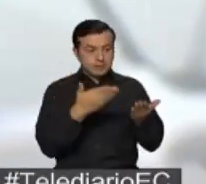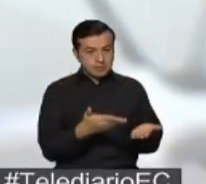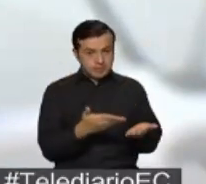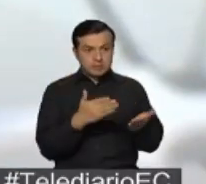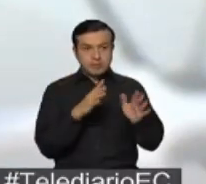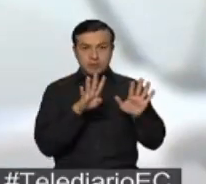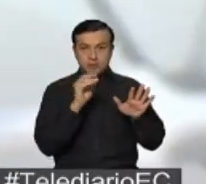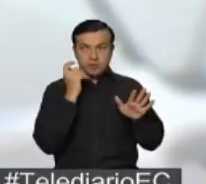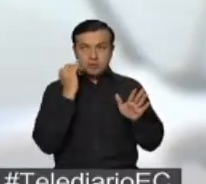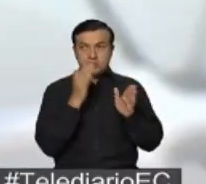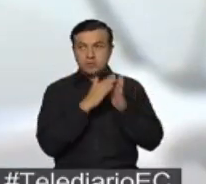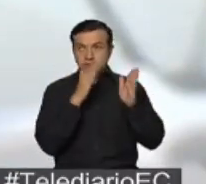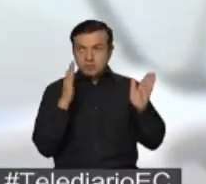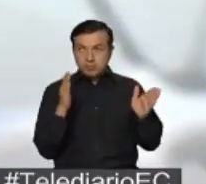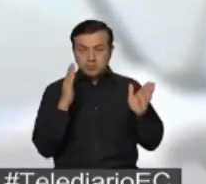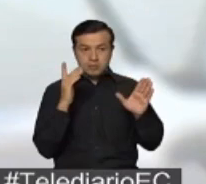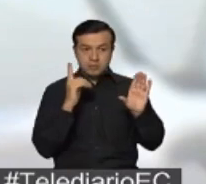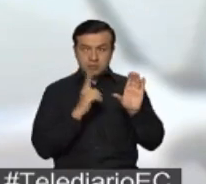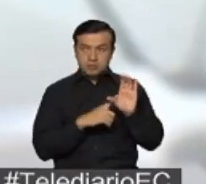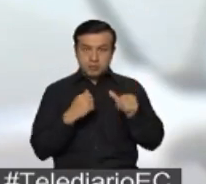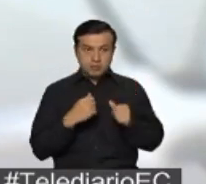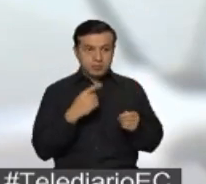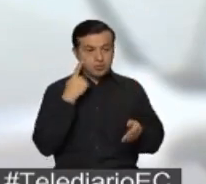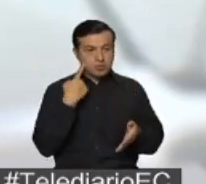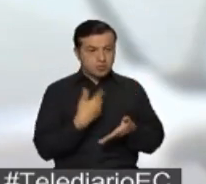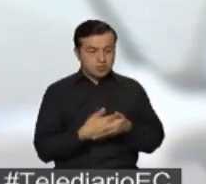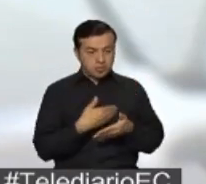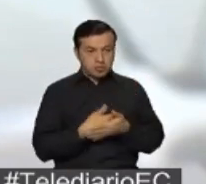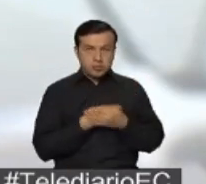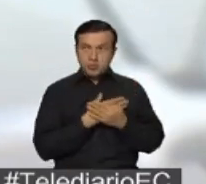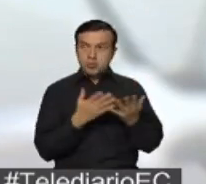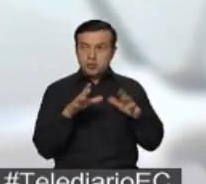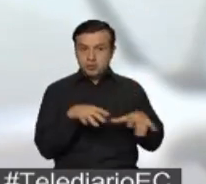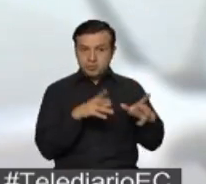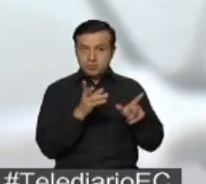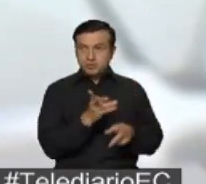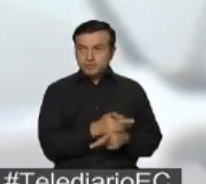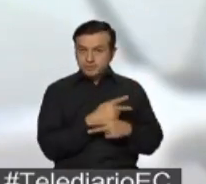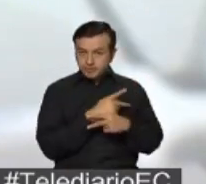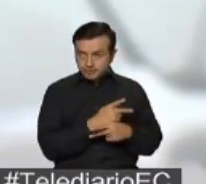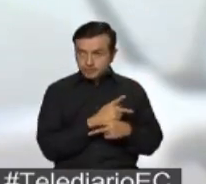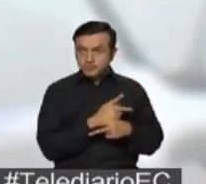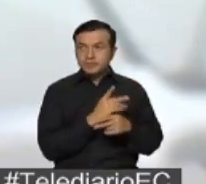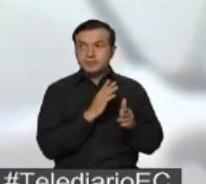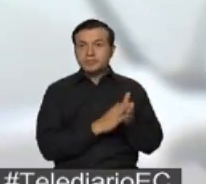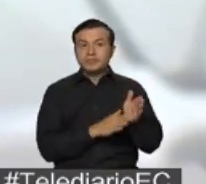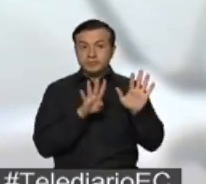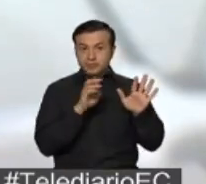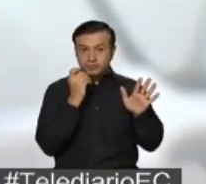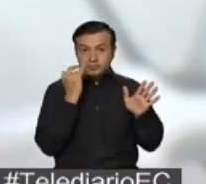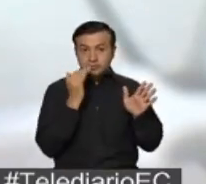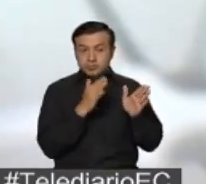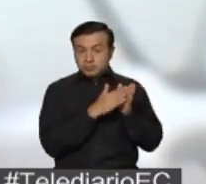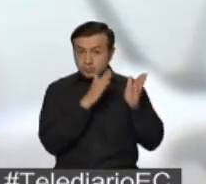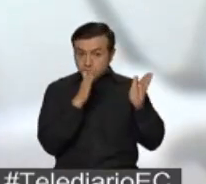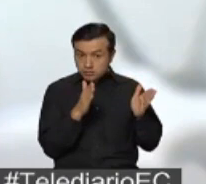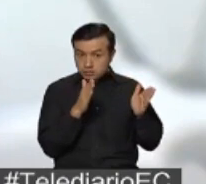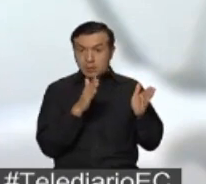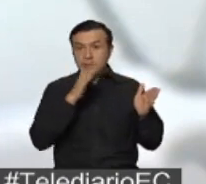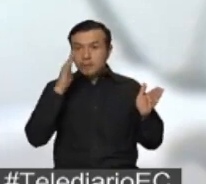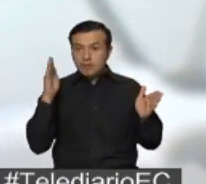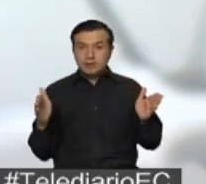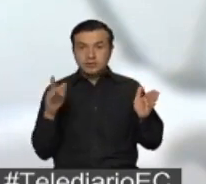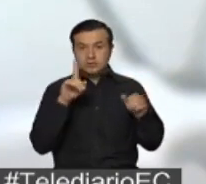90 días para poder colocar justificar estos recursos en las actividades productivas vamos a ampliar este plazo por